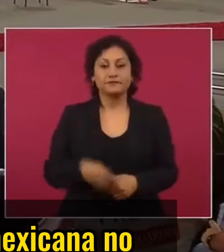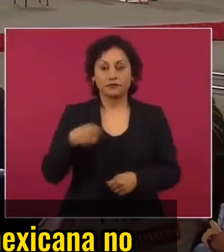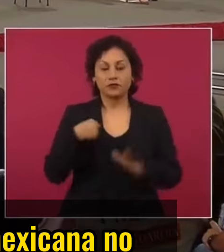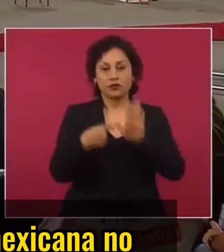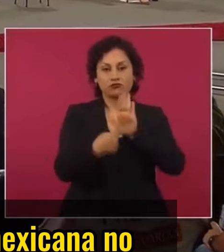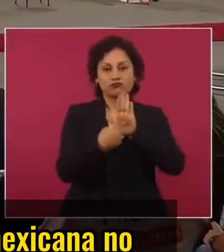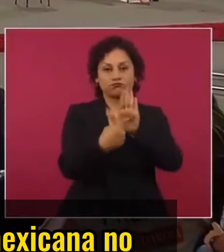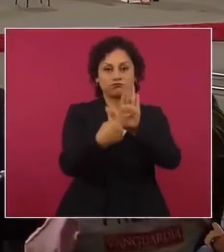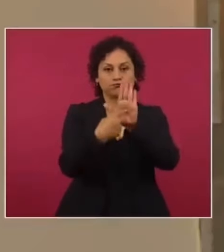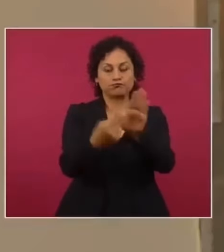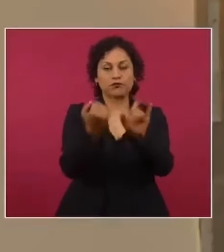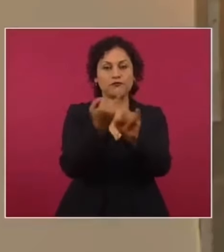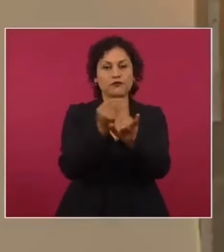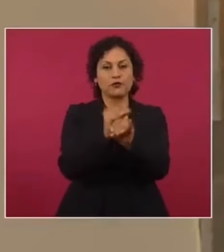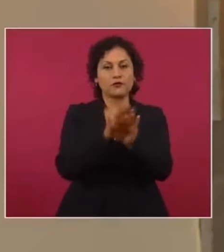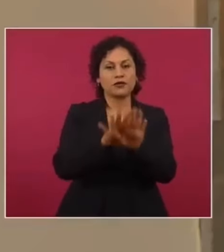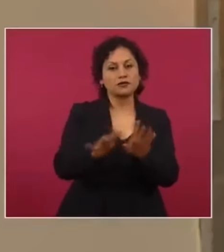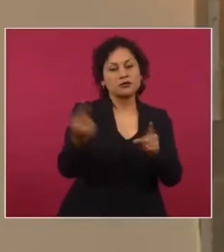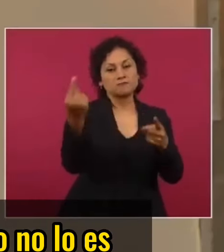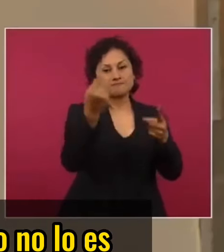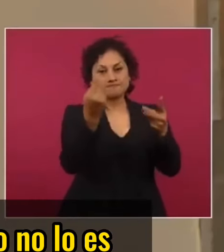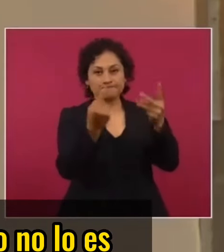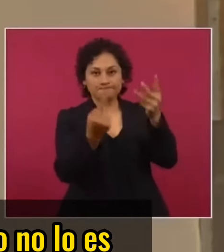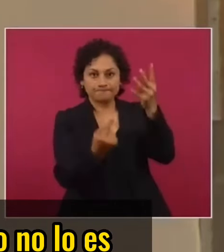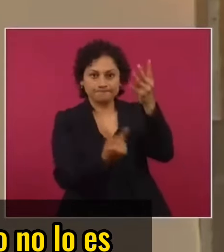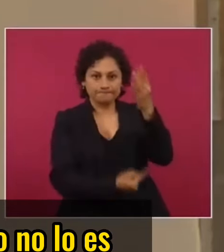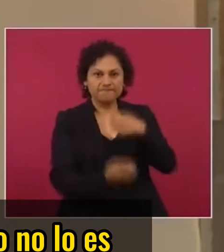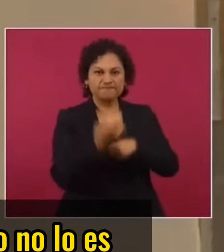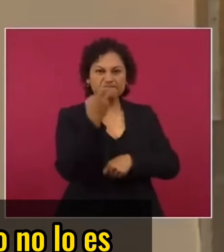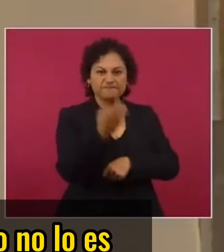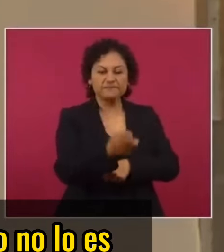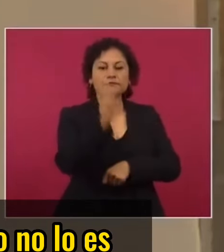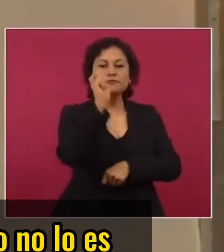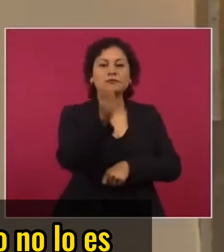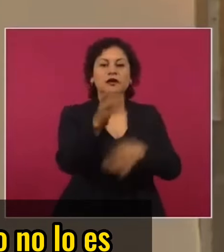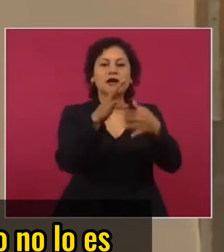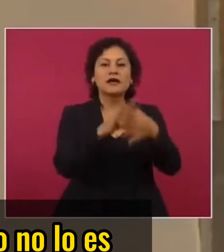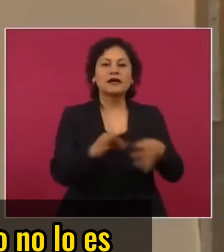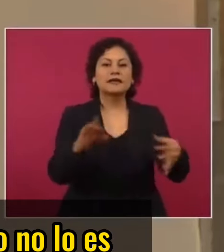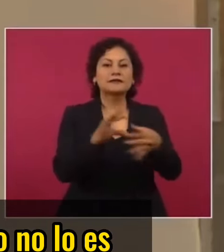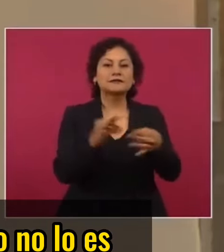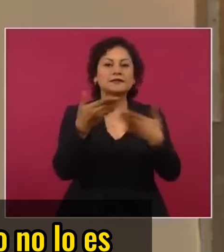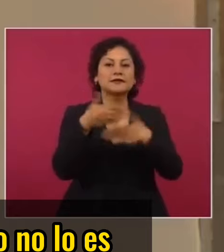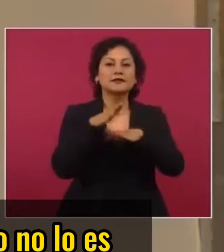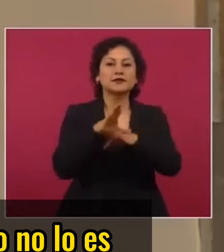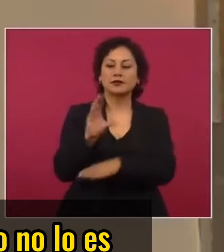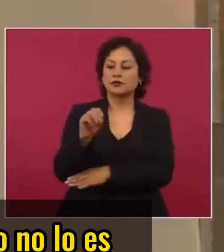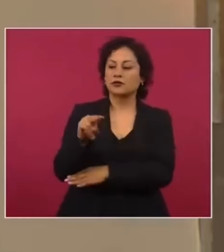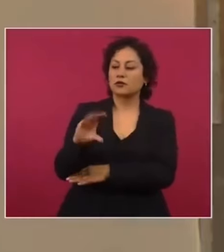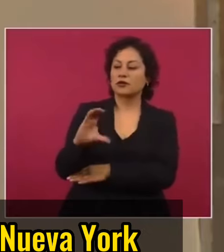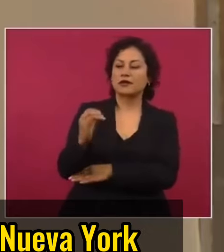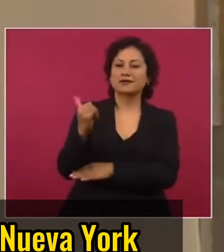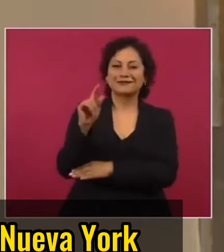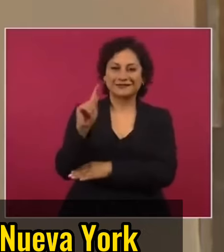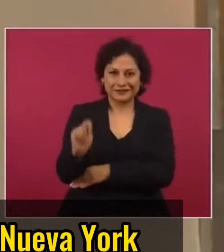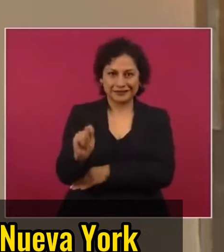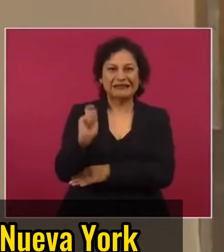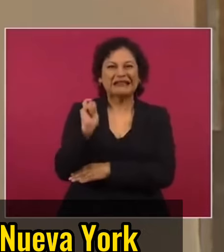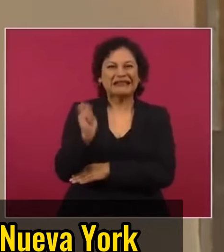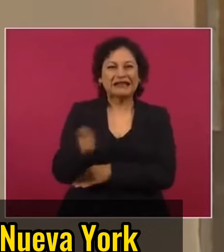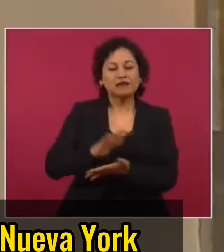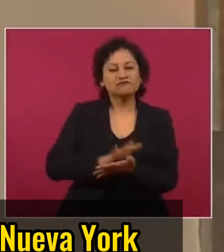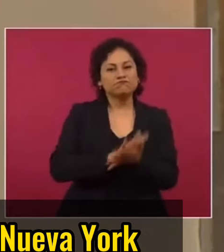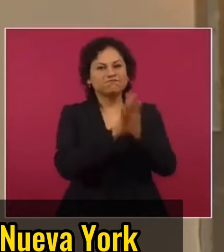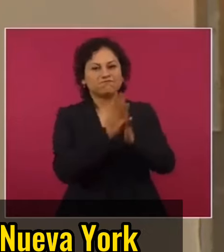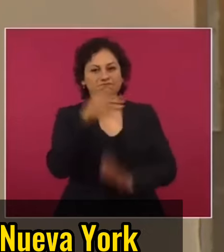mexicana. No, no lo es. Por más que mienta el mitómeno de Palacio, no lo es. Es tecnología